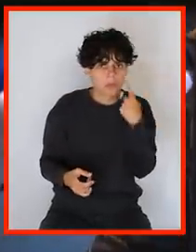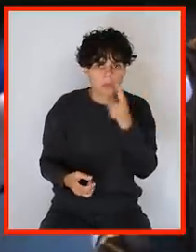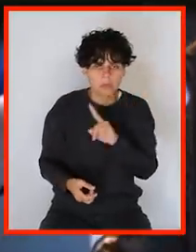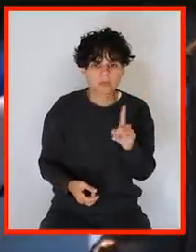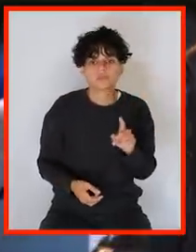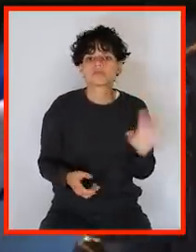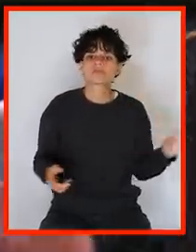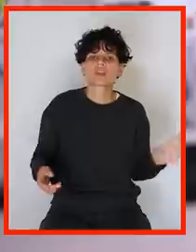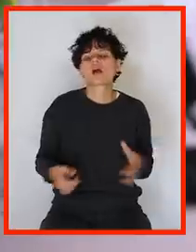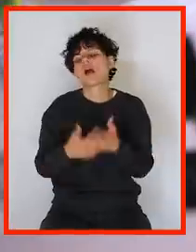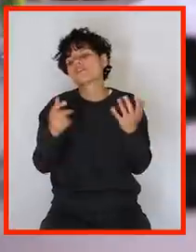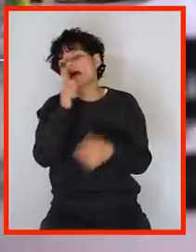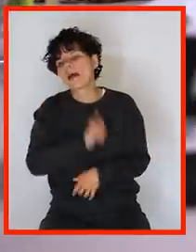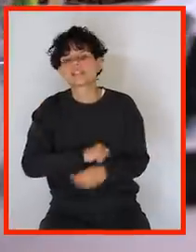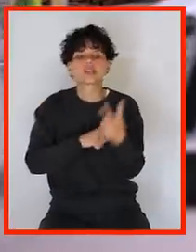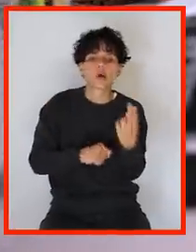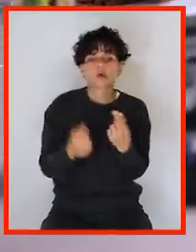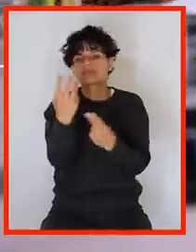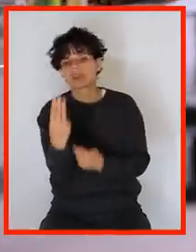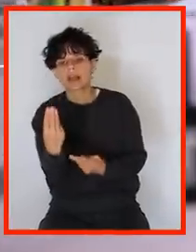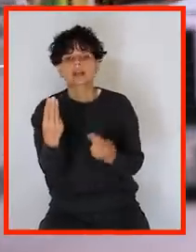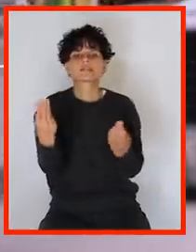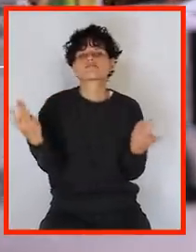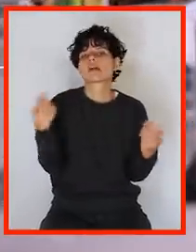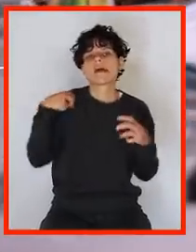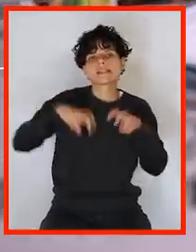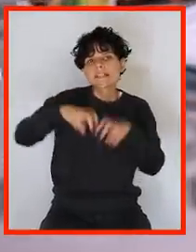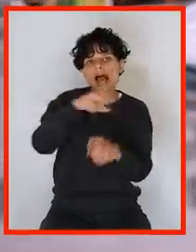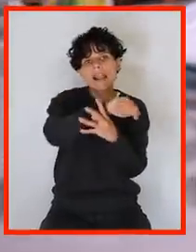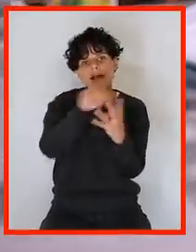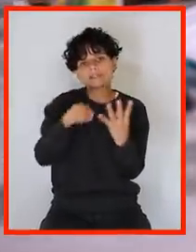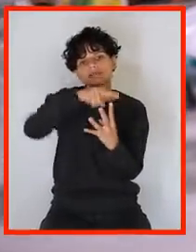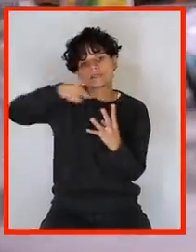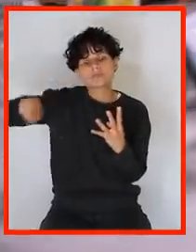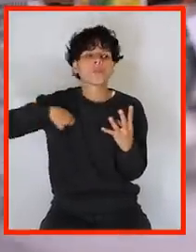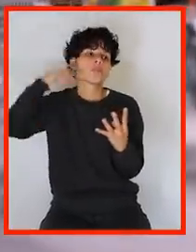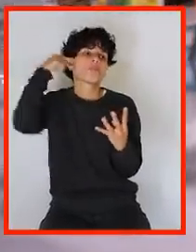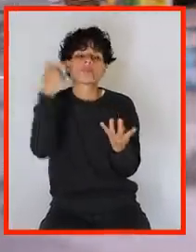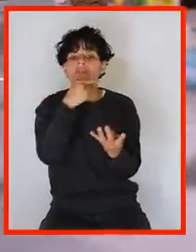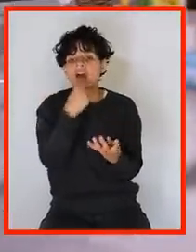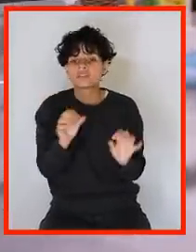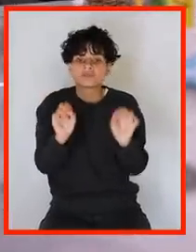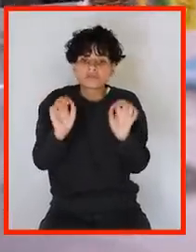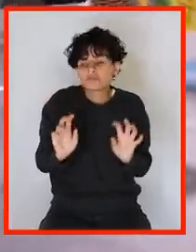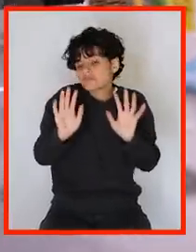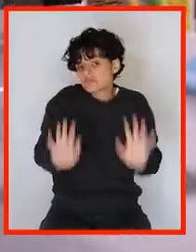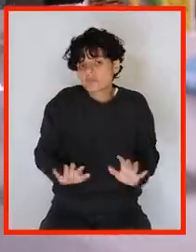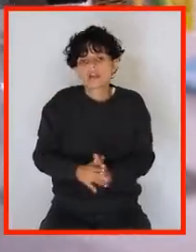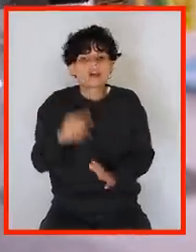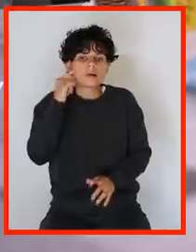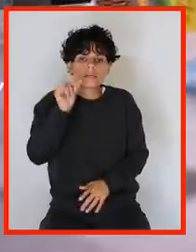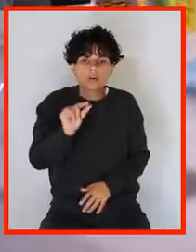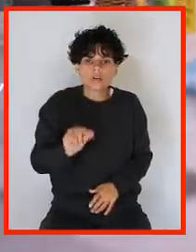pues. Hermano, son tríos, son pares, son escalas, son color. Yo investigué un poco de la weá y ya, puta,